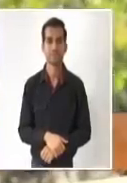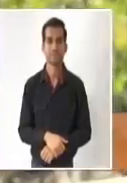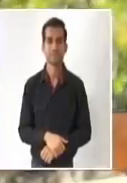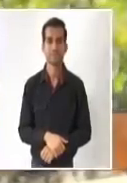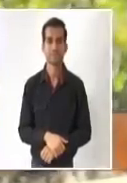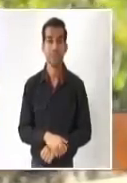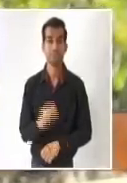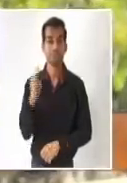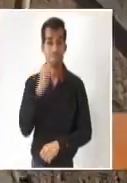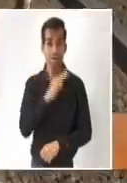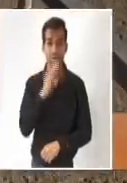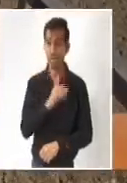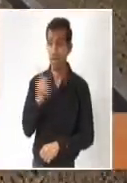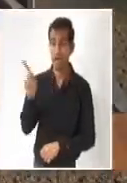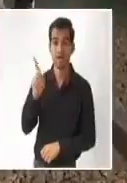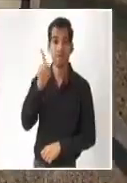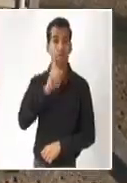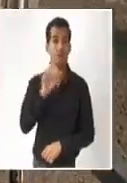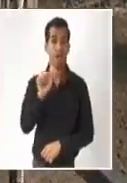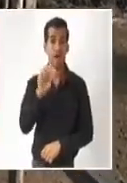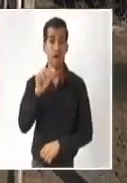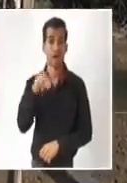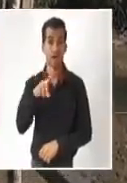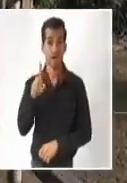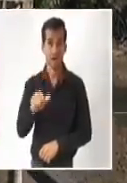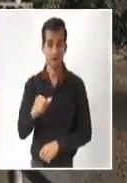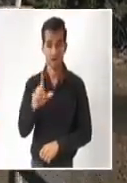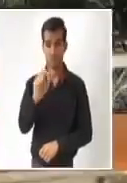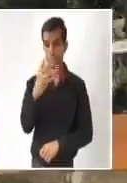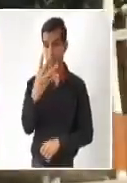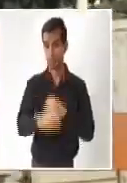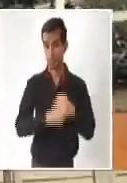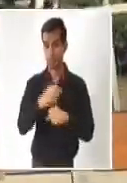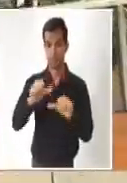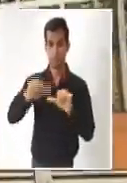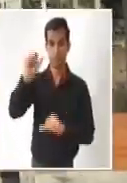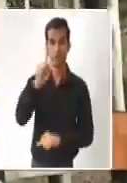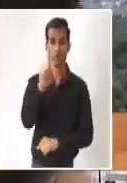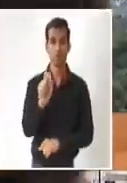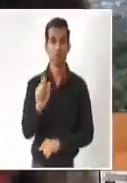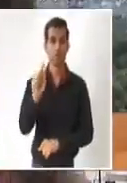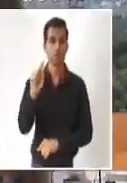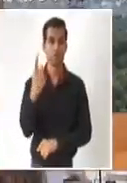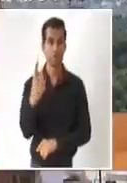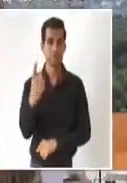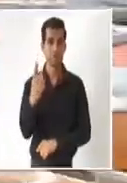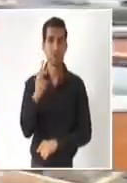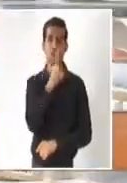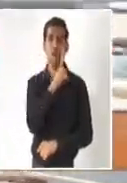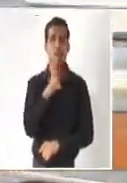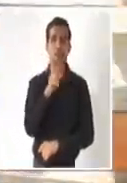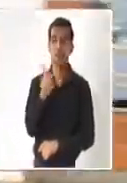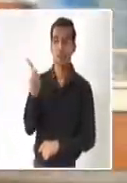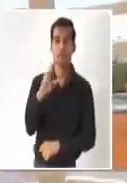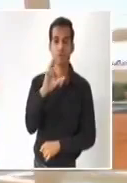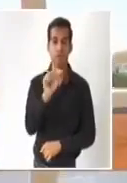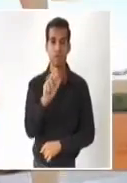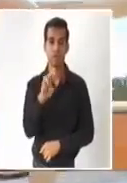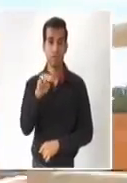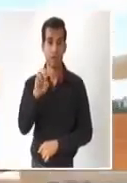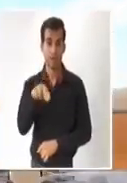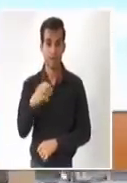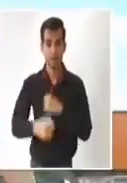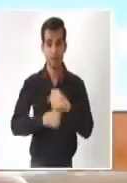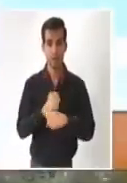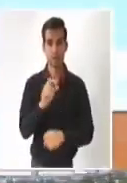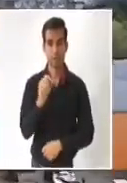De Mazatlán, Aranxa Álvarez tiene 24 años y mide 1.71. De Navolato, Carmen López, su edad